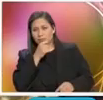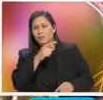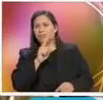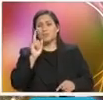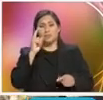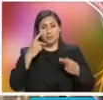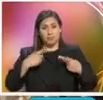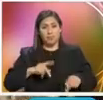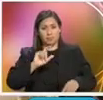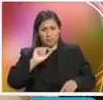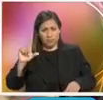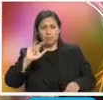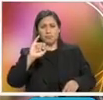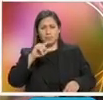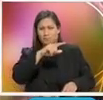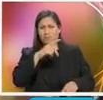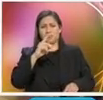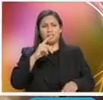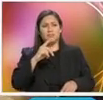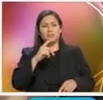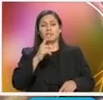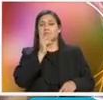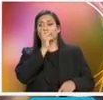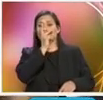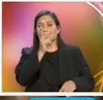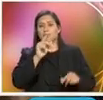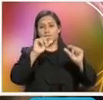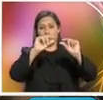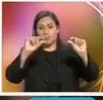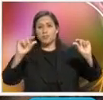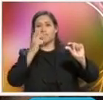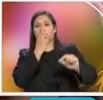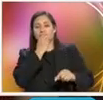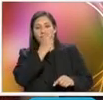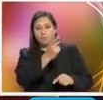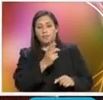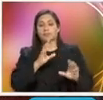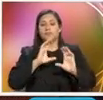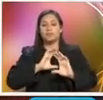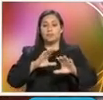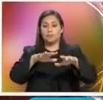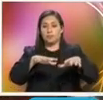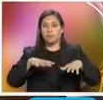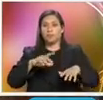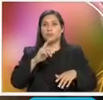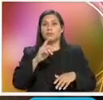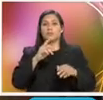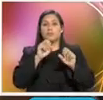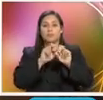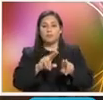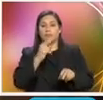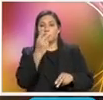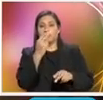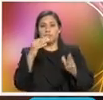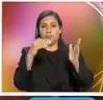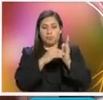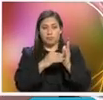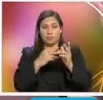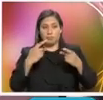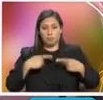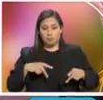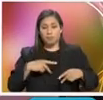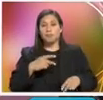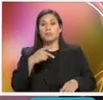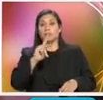muy famosas, pero digo, Janis tenía una frase que decía, en los conciertos le hago el amor a 25,000 personas, pero en las noches regreso sola a